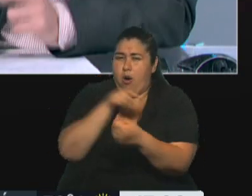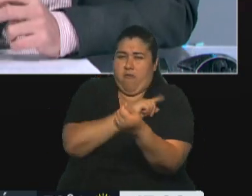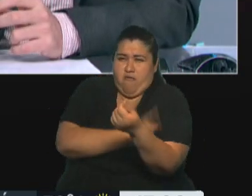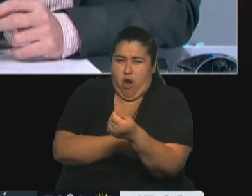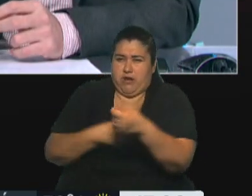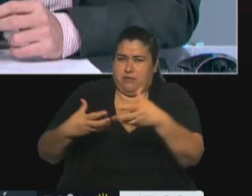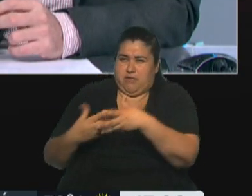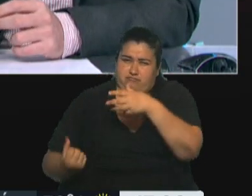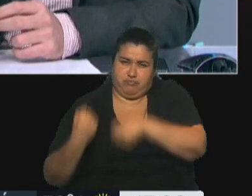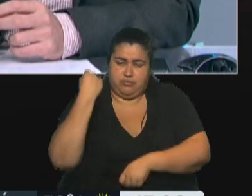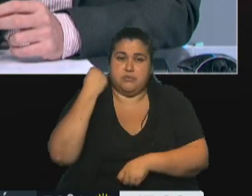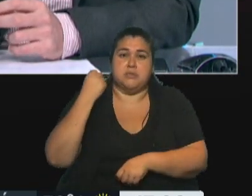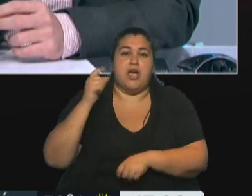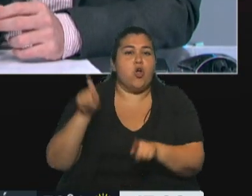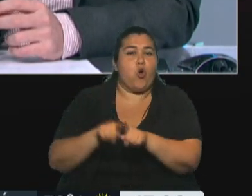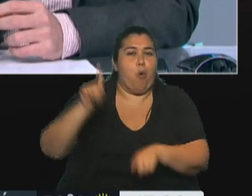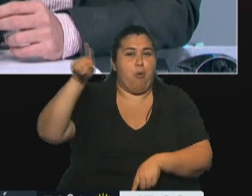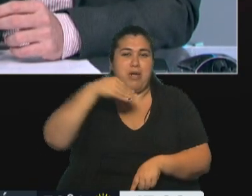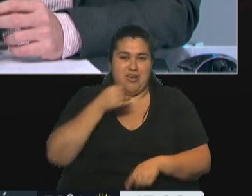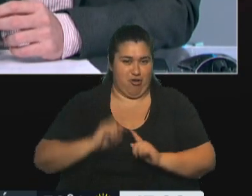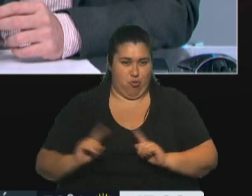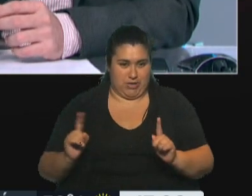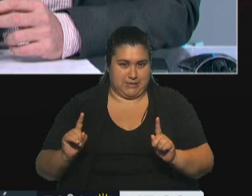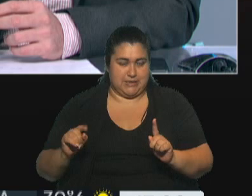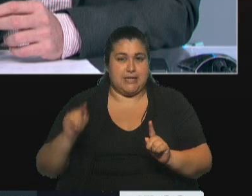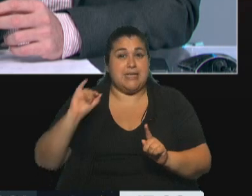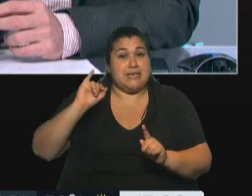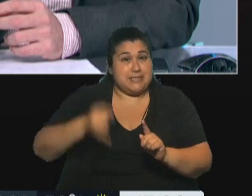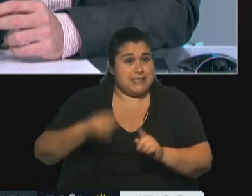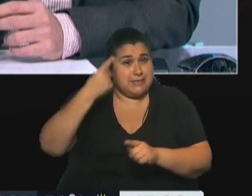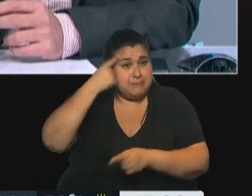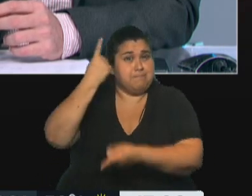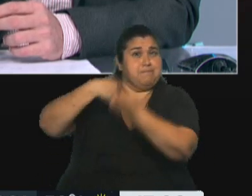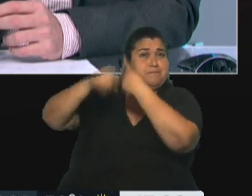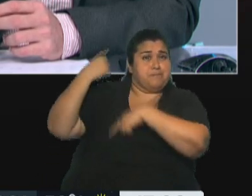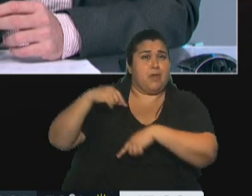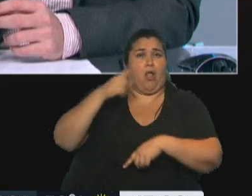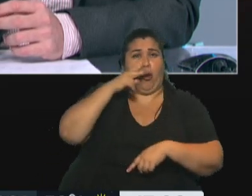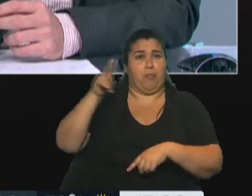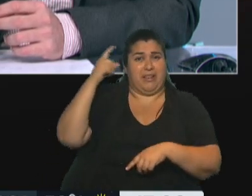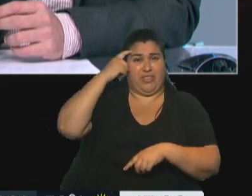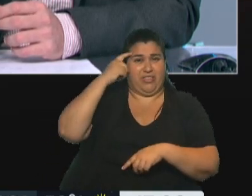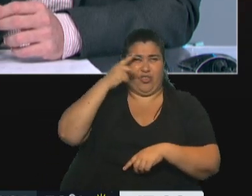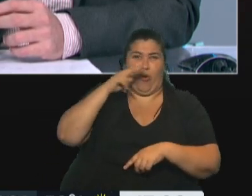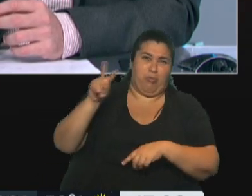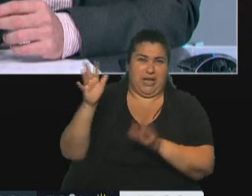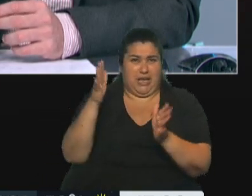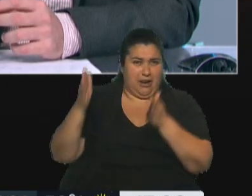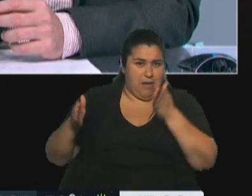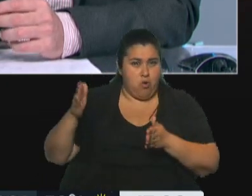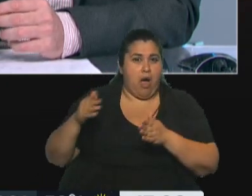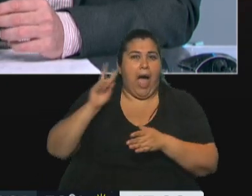podría decir, efectivamente, tendría que ir a los años 2000 para observar cómo lentamente van creciendo y después